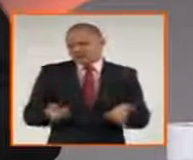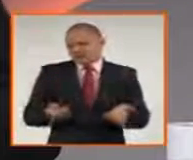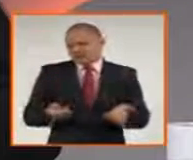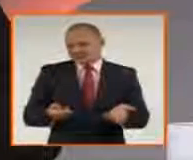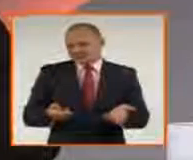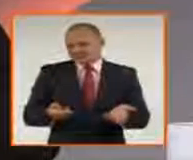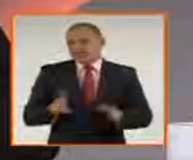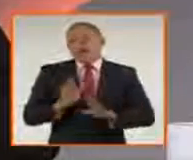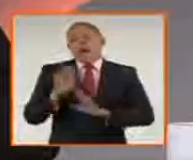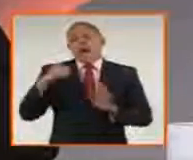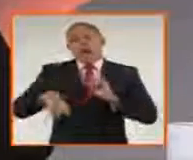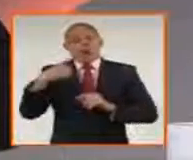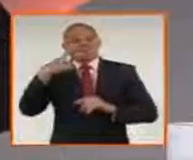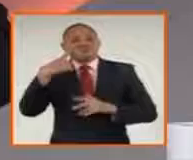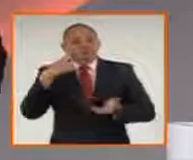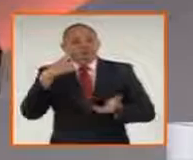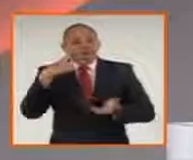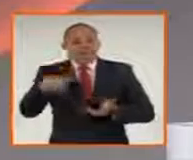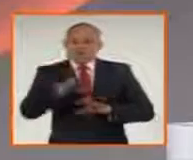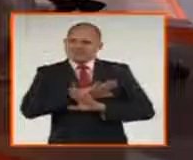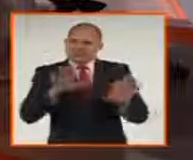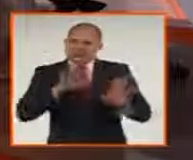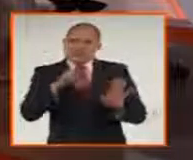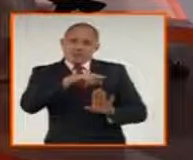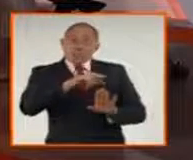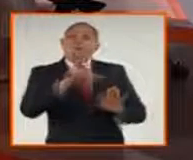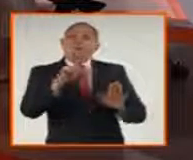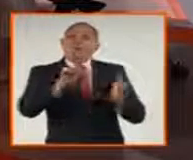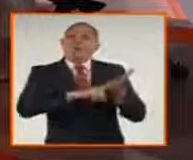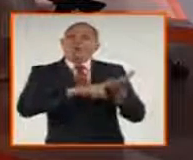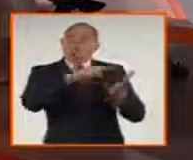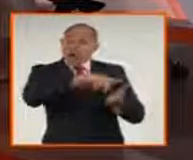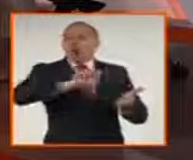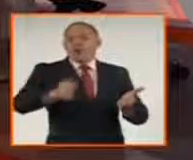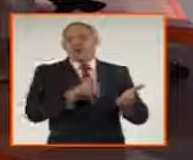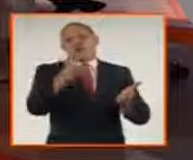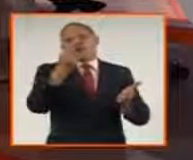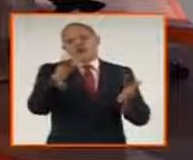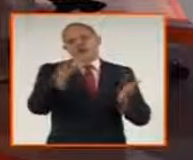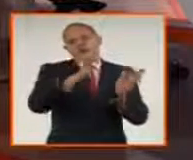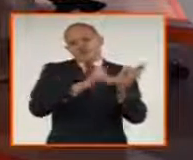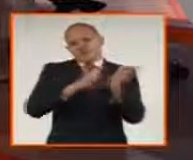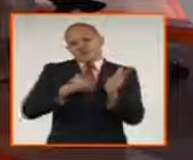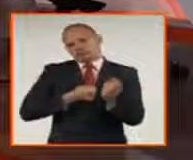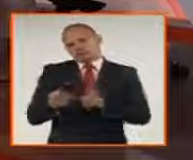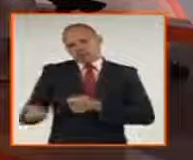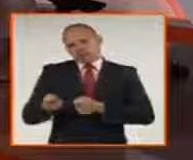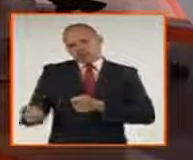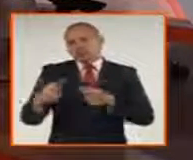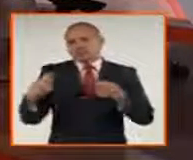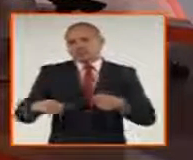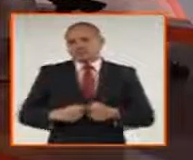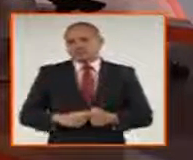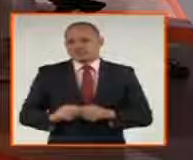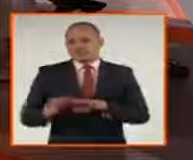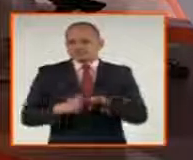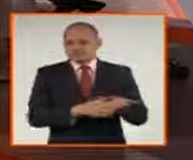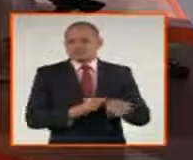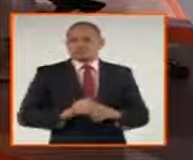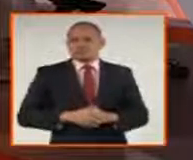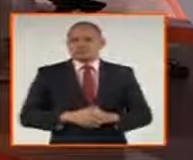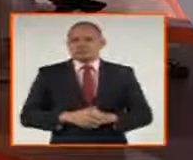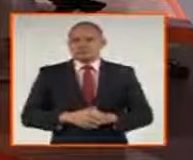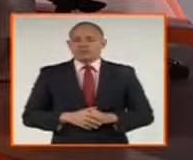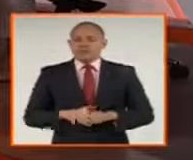de opción. Hablando de pensión, que como usted decía, no es la única manera de proveer de alimento